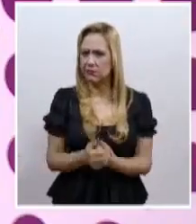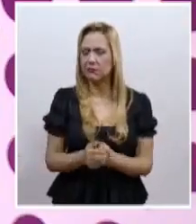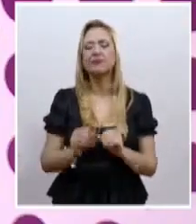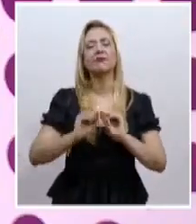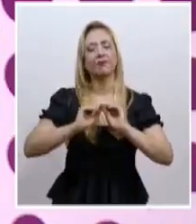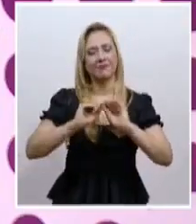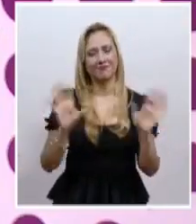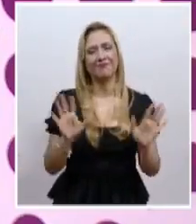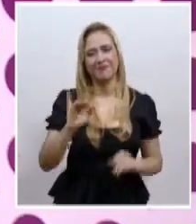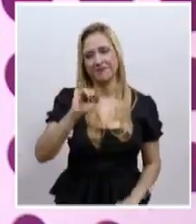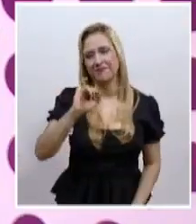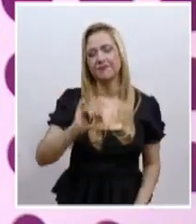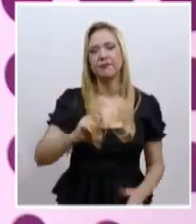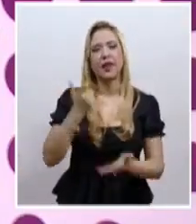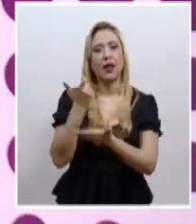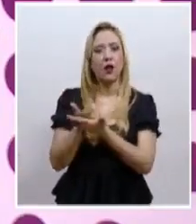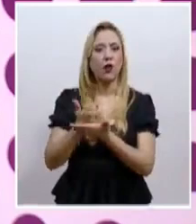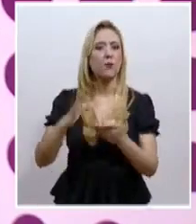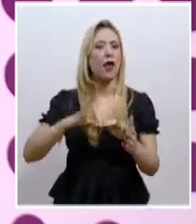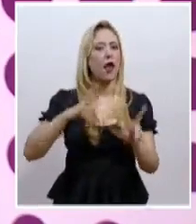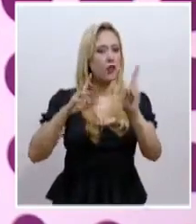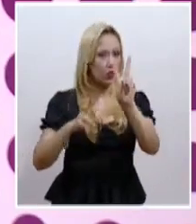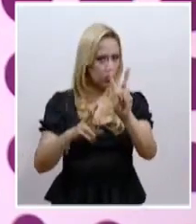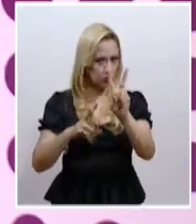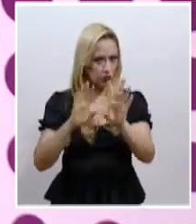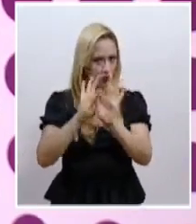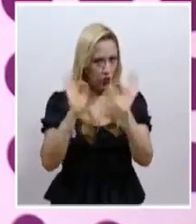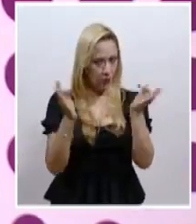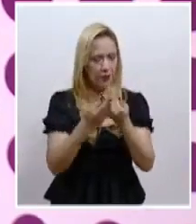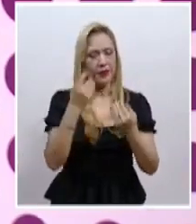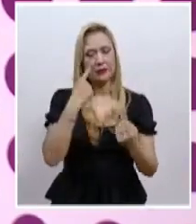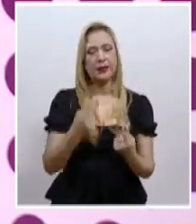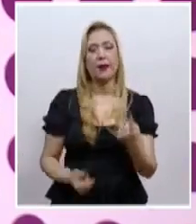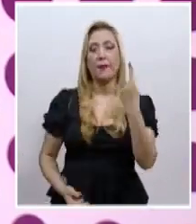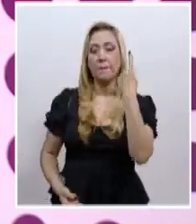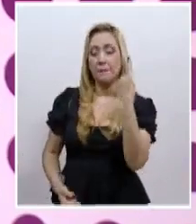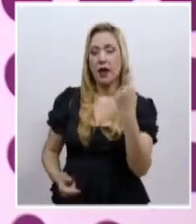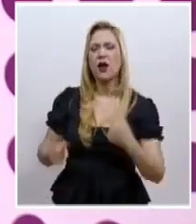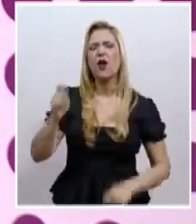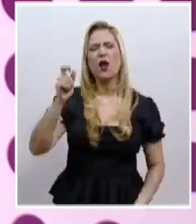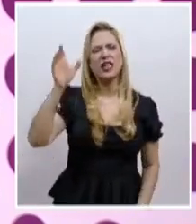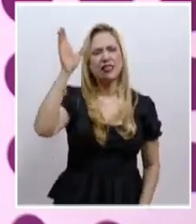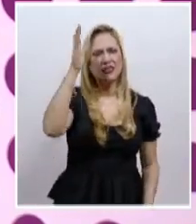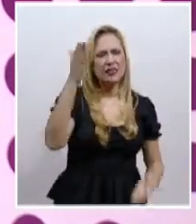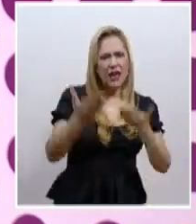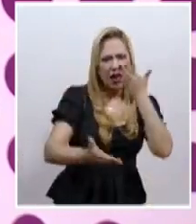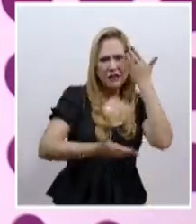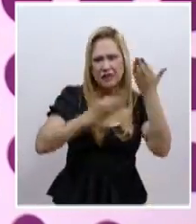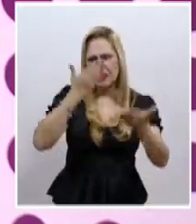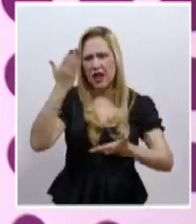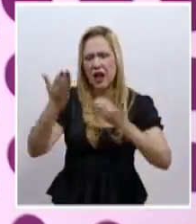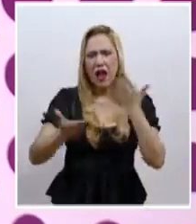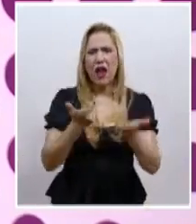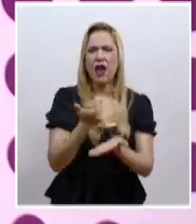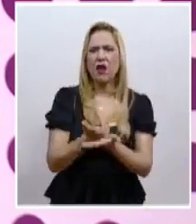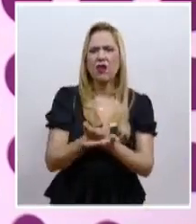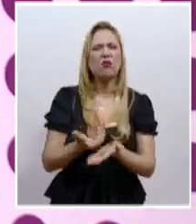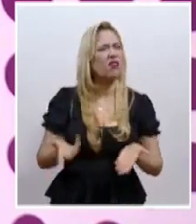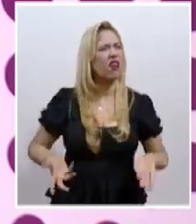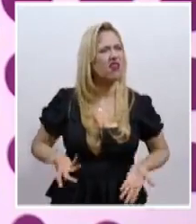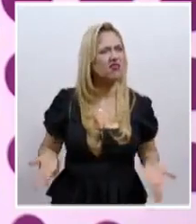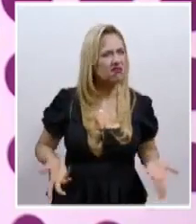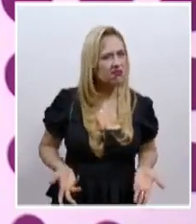la podemos entender en dos sentidos. En primer lugar, la ciencia económica, ¿qué hace? La ciencia económica es